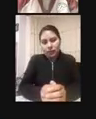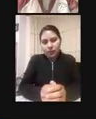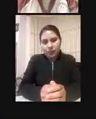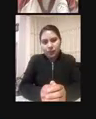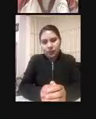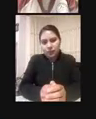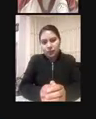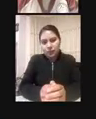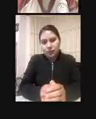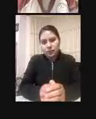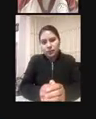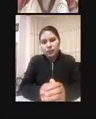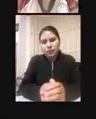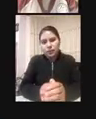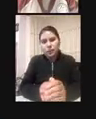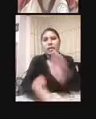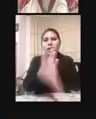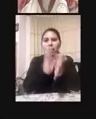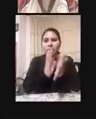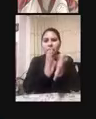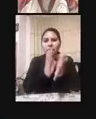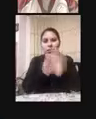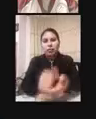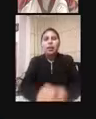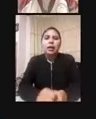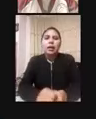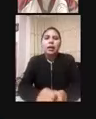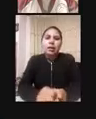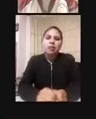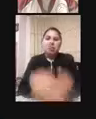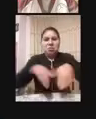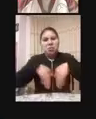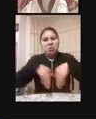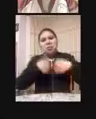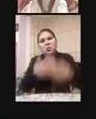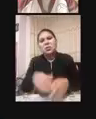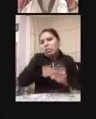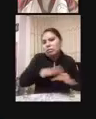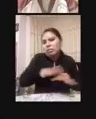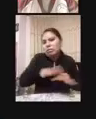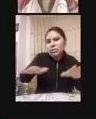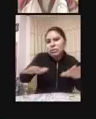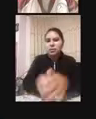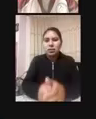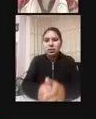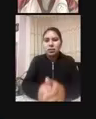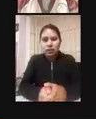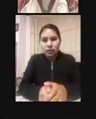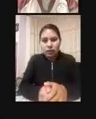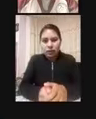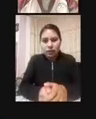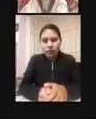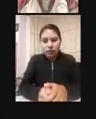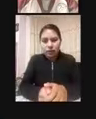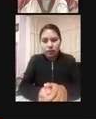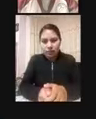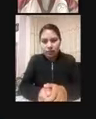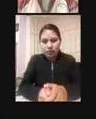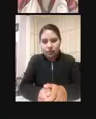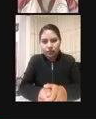las características físicas de los niños con síndrome de Down, pero en fisioterapia vemos algunas características